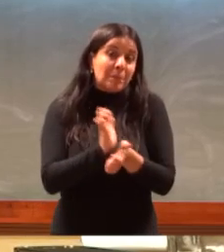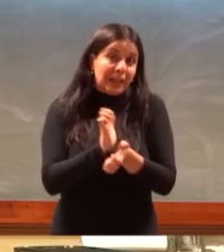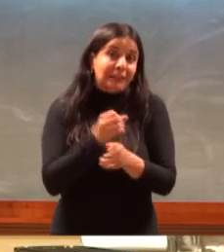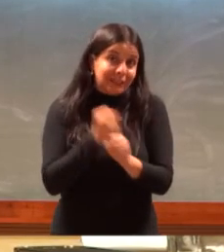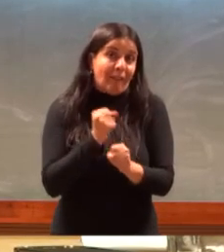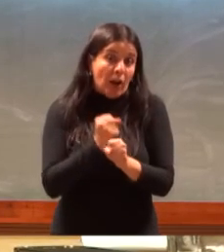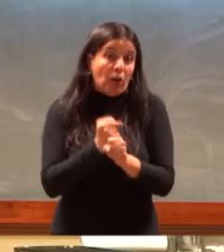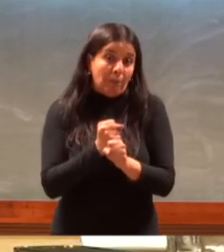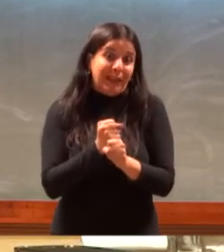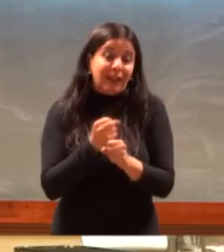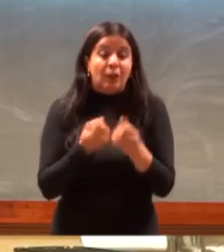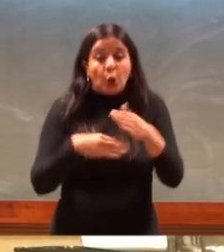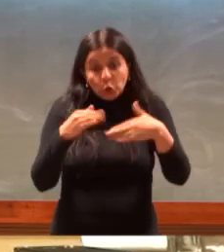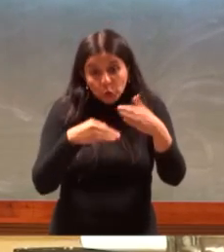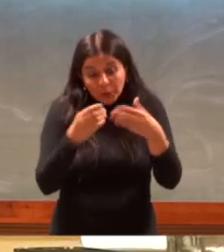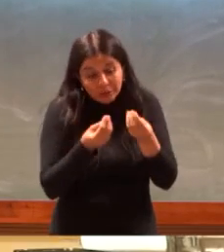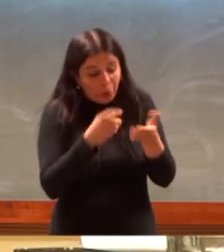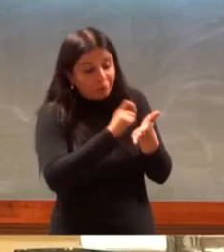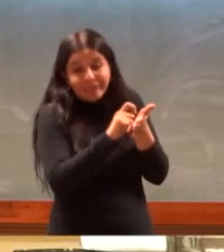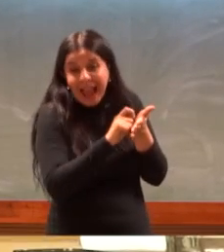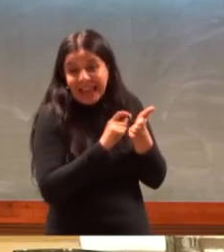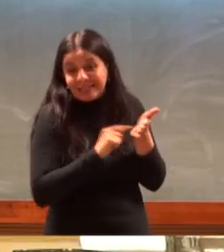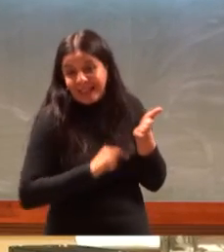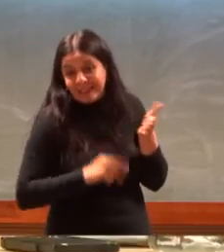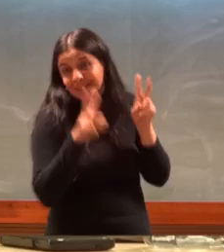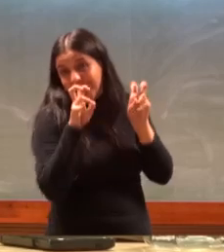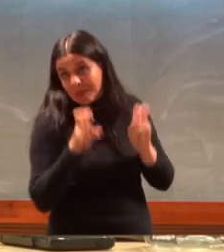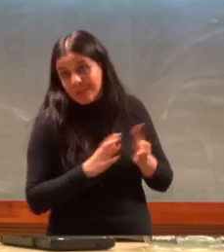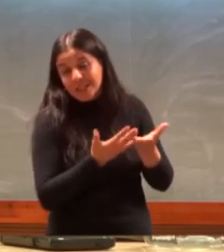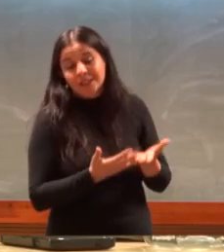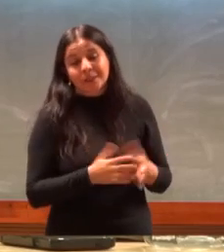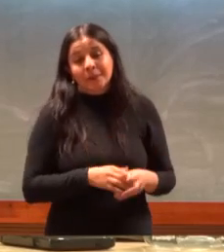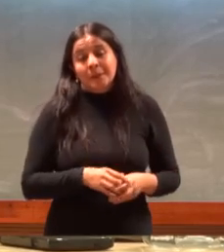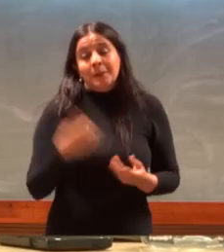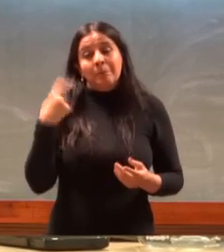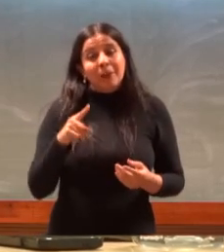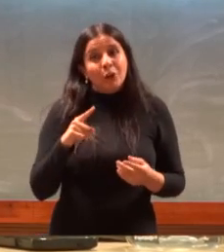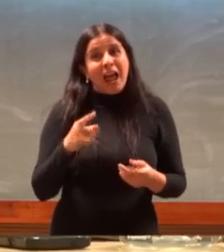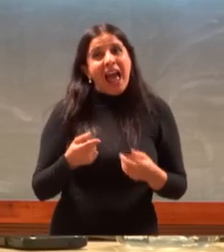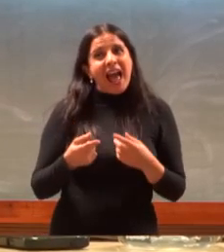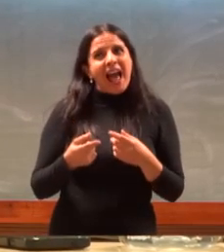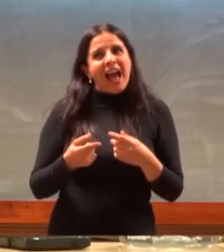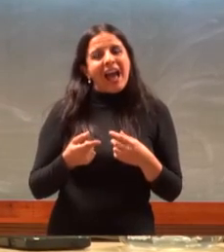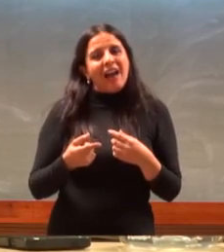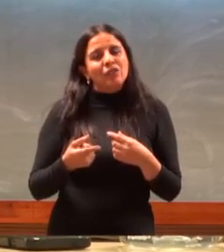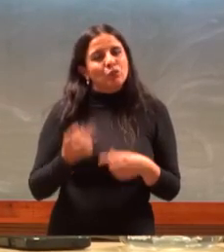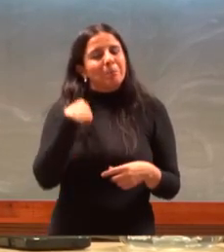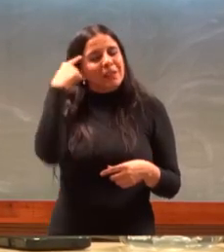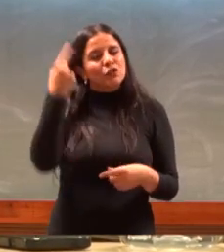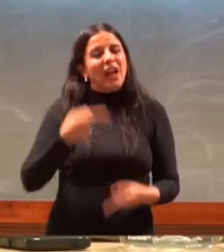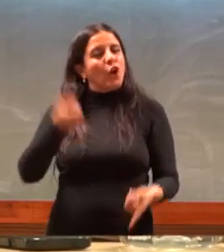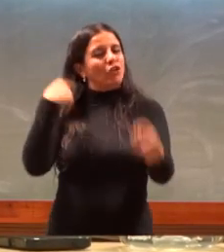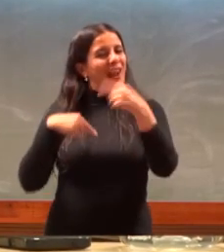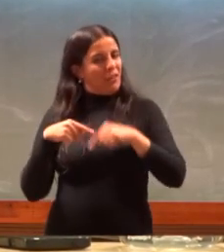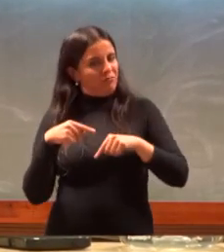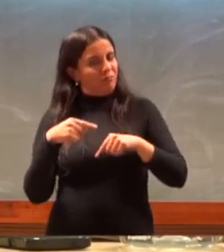generar espacios digamos definiciones de generar definiciones institucionales pero al contrario alivian el trabajo del personal de la